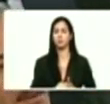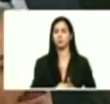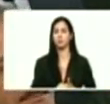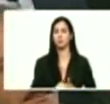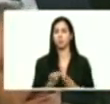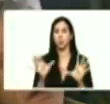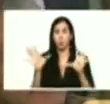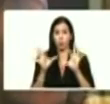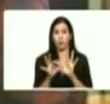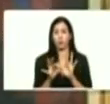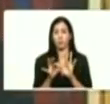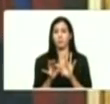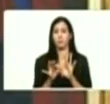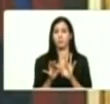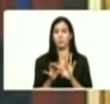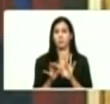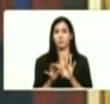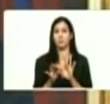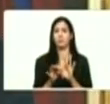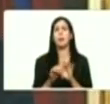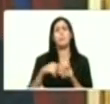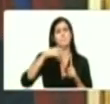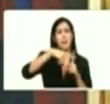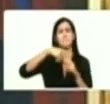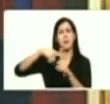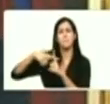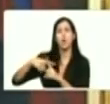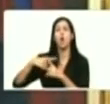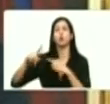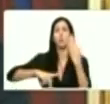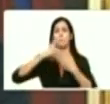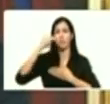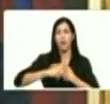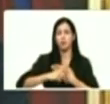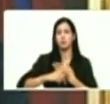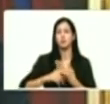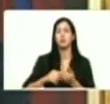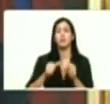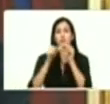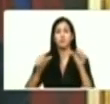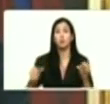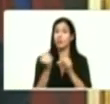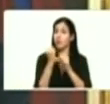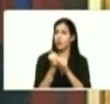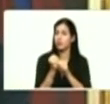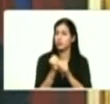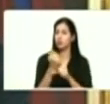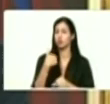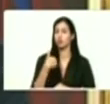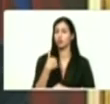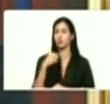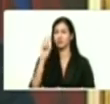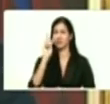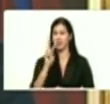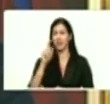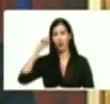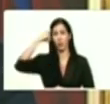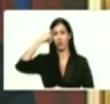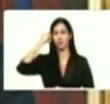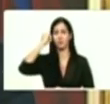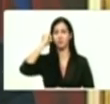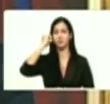unido a bueno todos los demás planes de estabilidad laboral saqué un recuerden ustedes